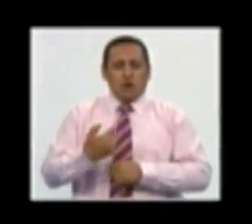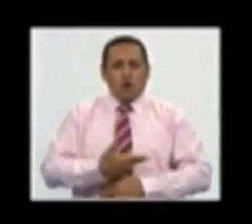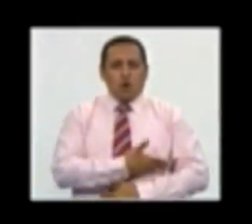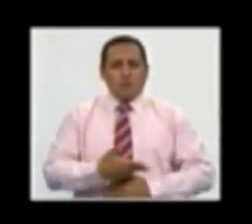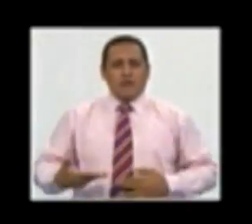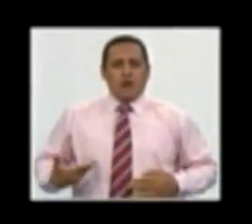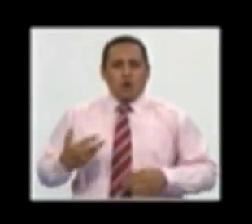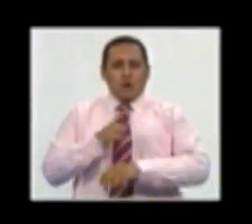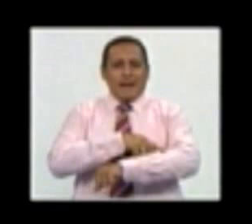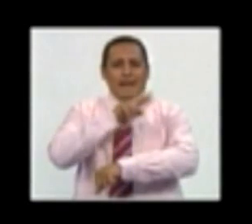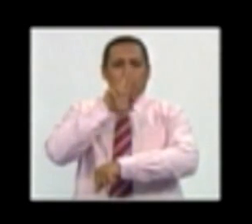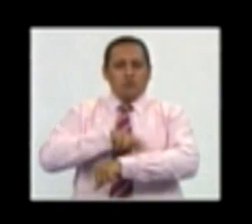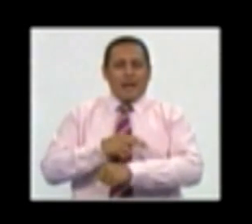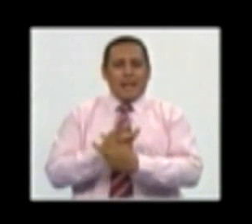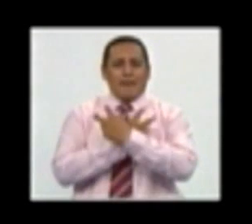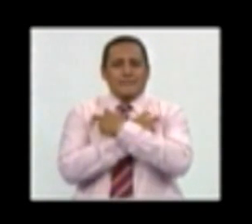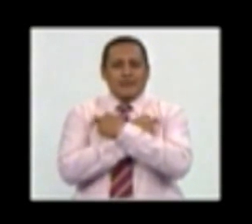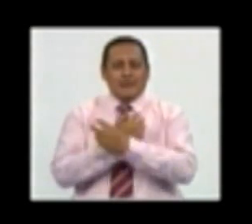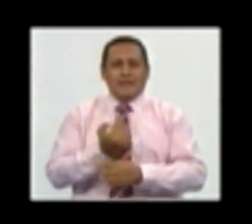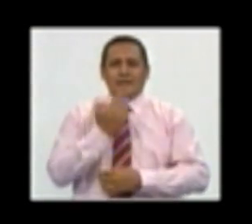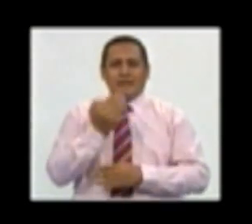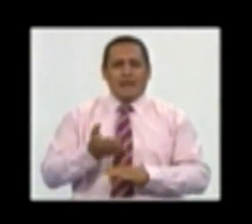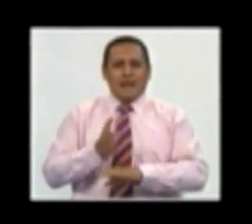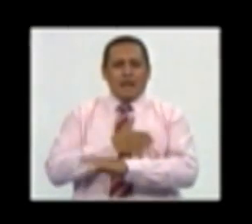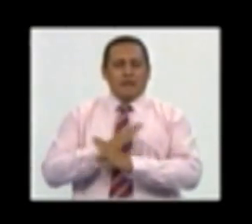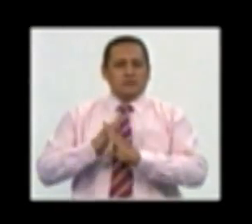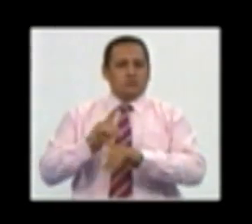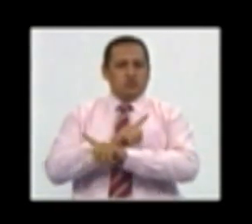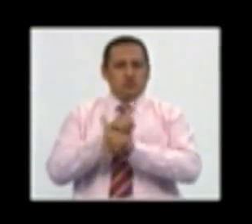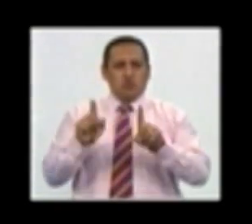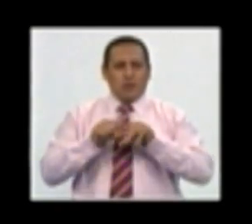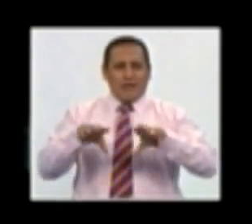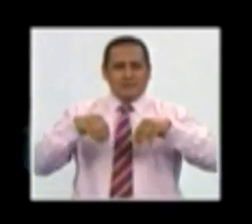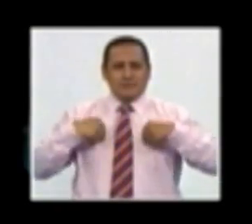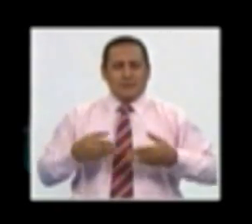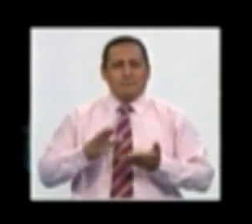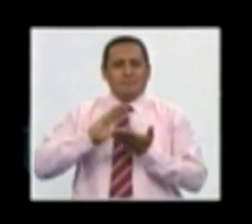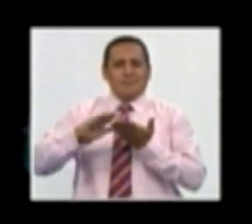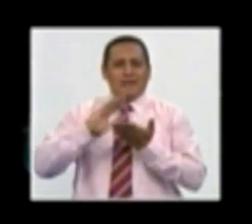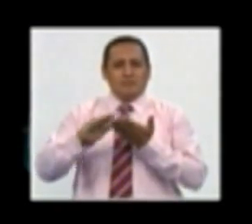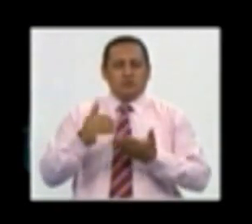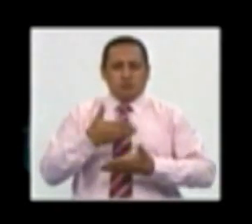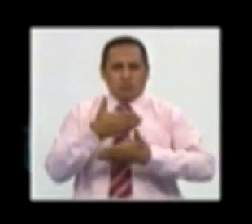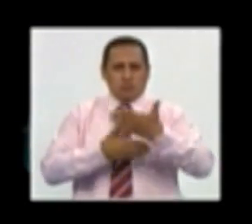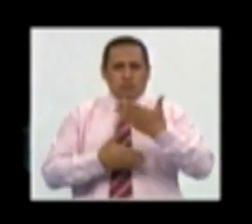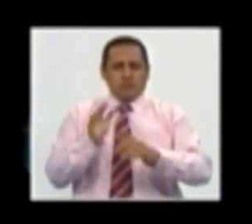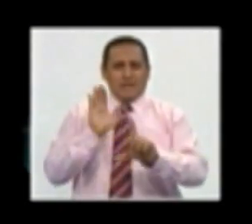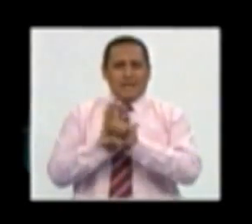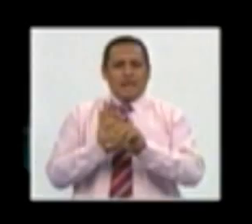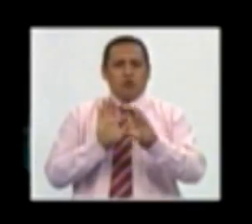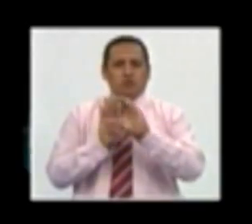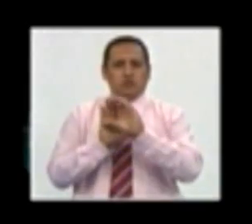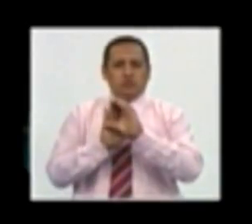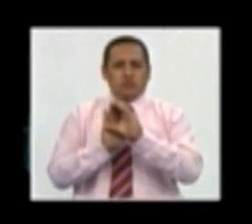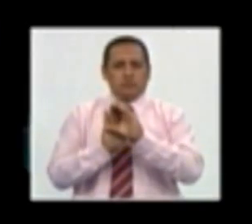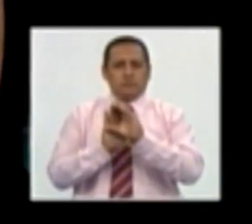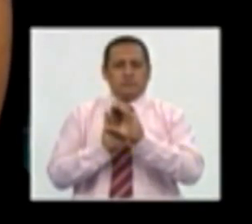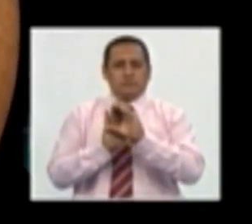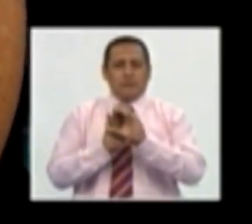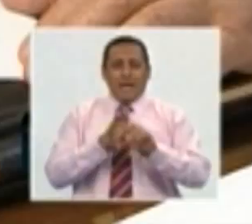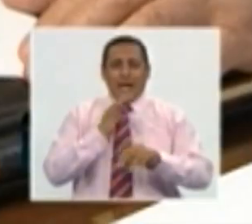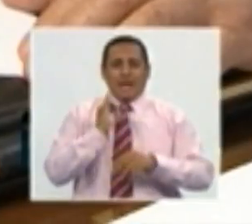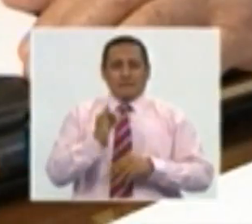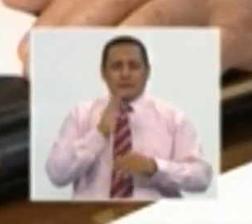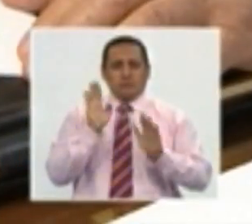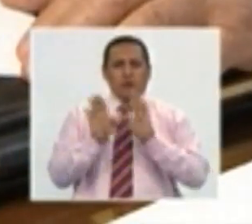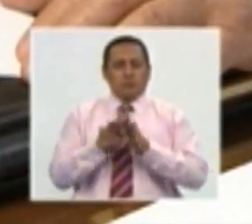del gobierno regional de Lambayeque, a quien le fue negada la consideración estimada en una ley y en la Constitución.